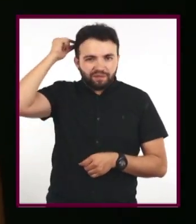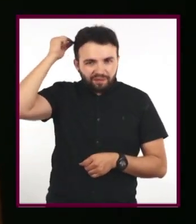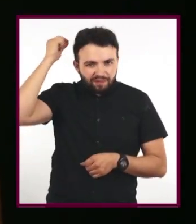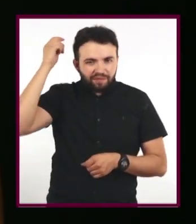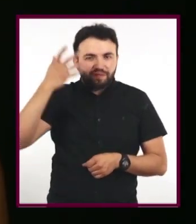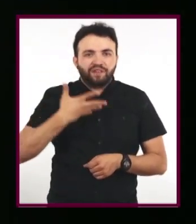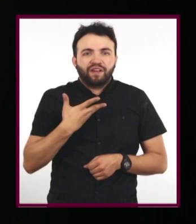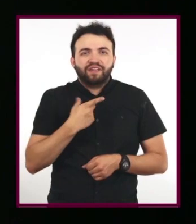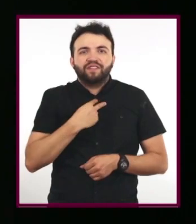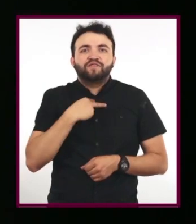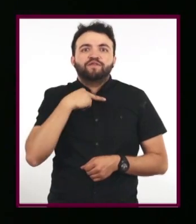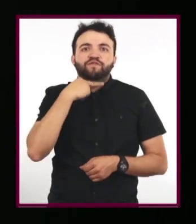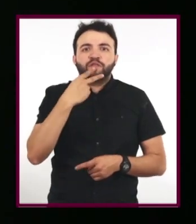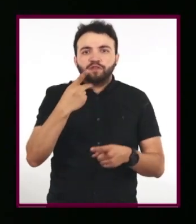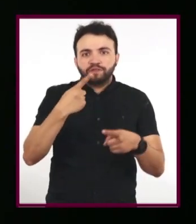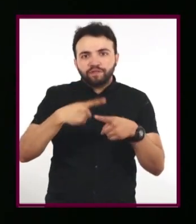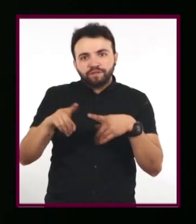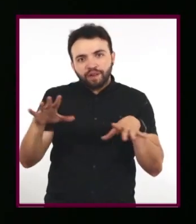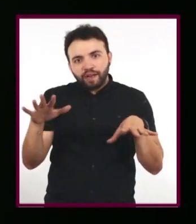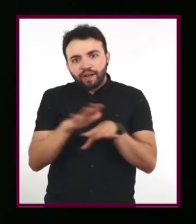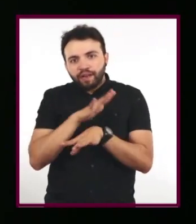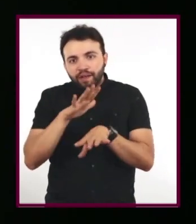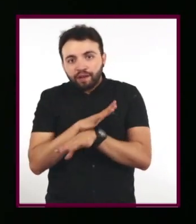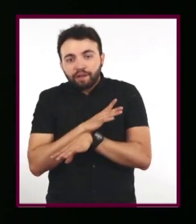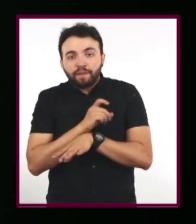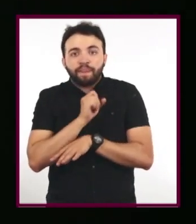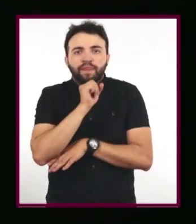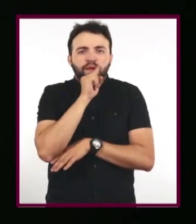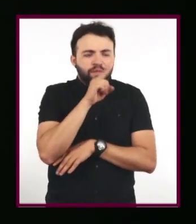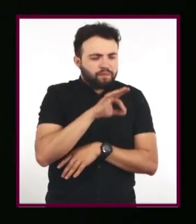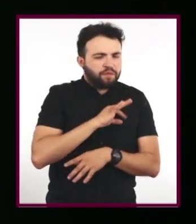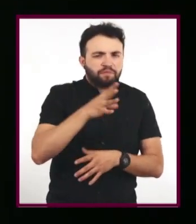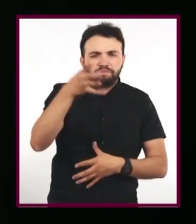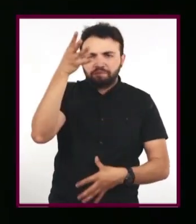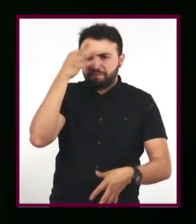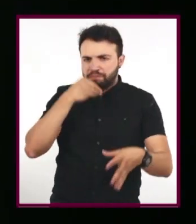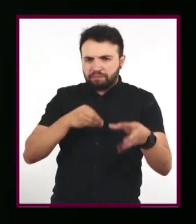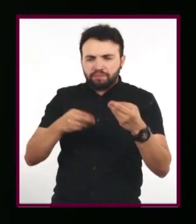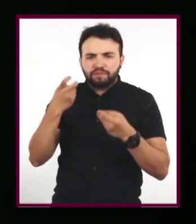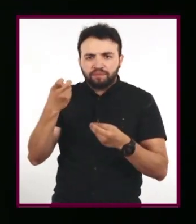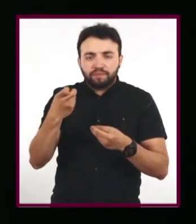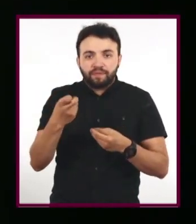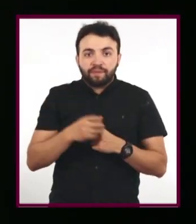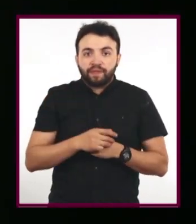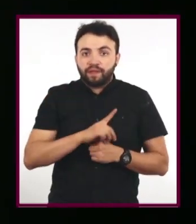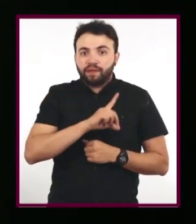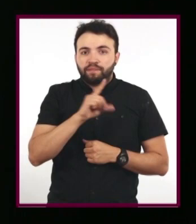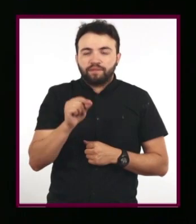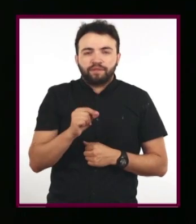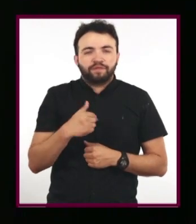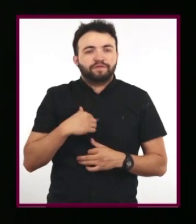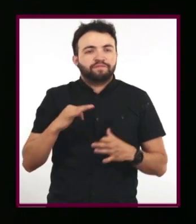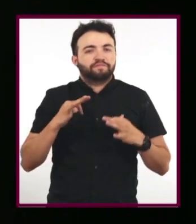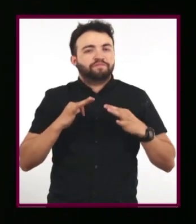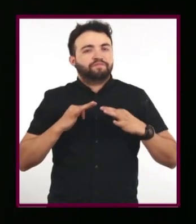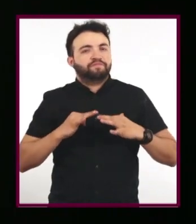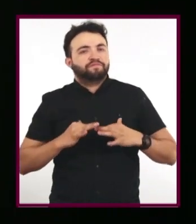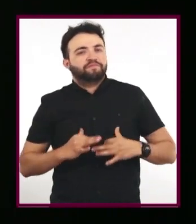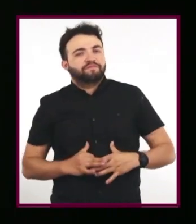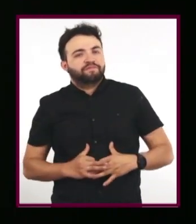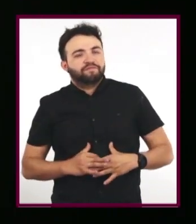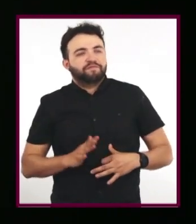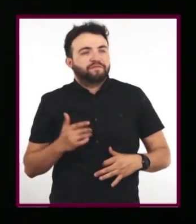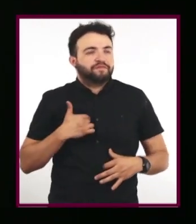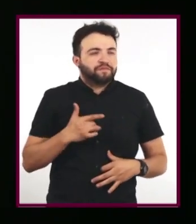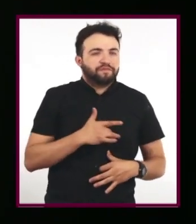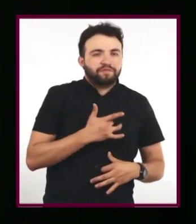gallos en la voz. Pero bueno, también aprenderás a vivir con eso. Y luego, cuando mejor te sientas, cuando más a gusto estés, va a pasar